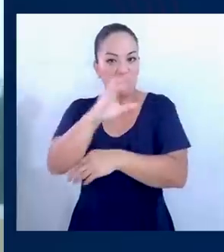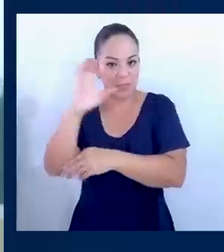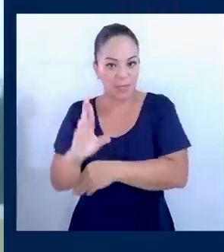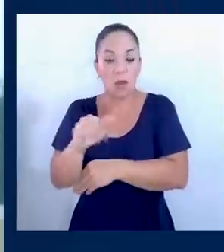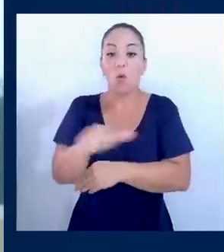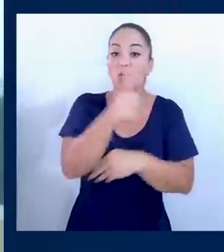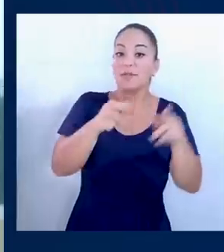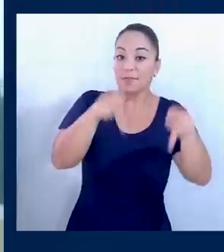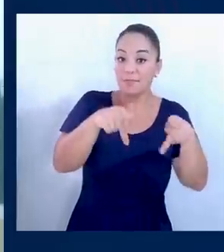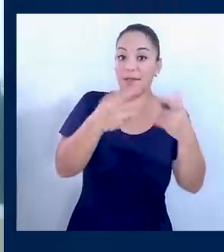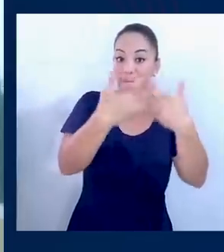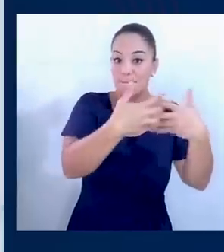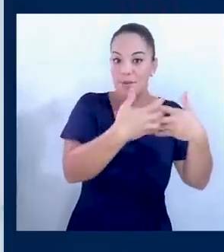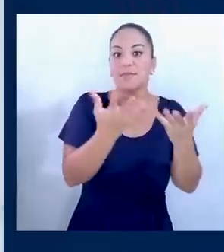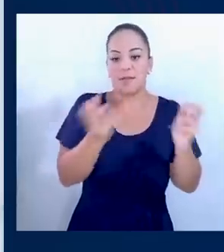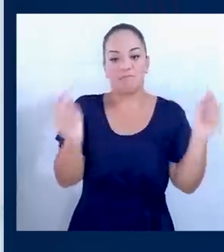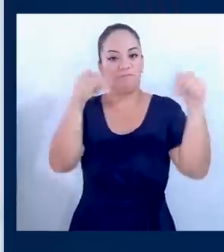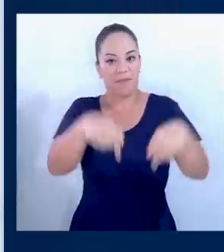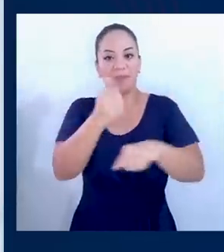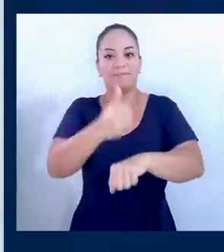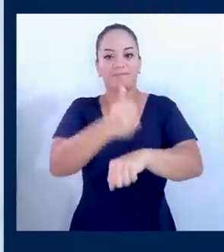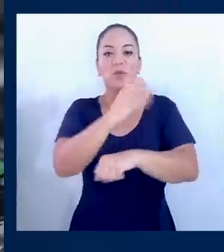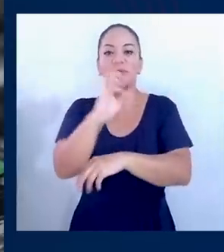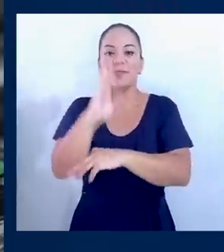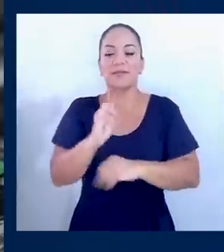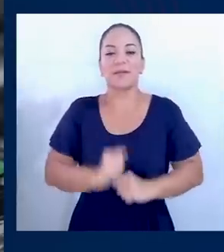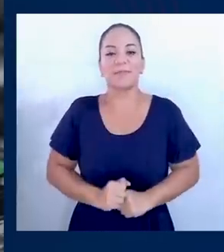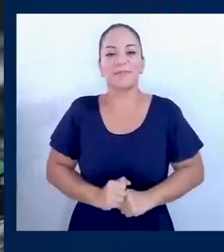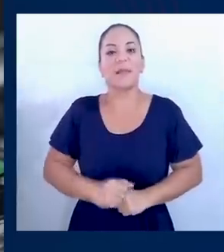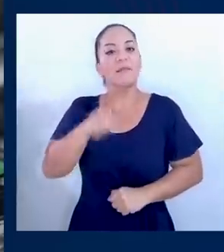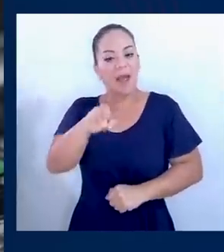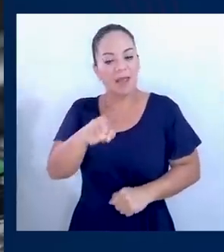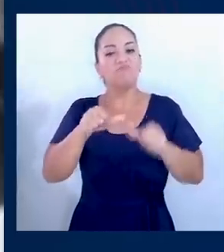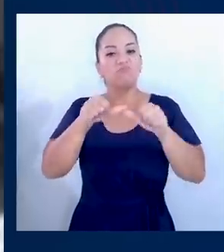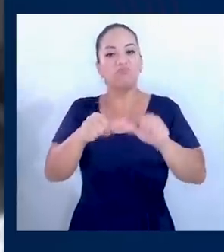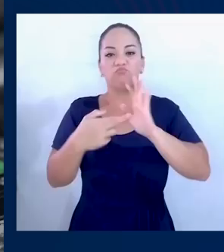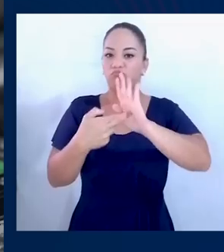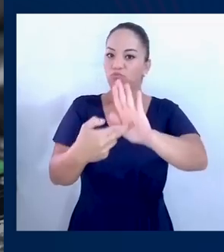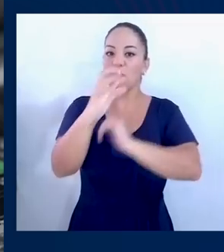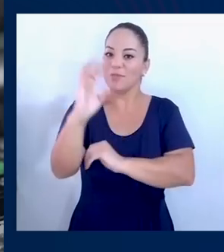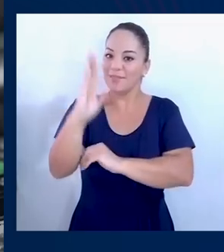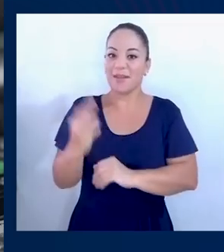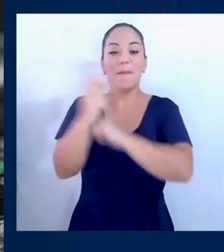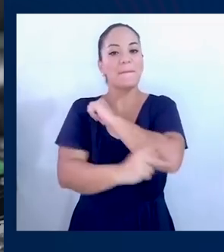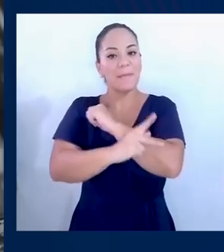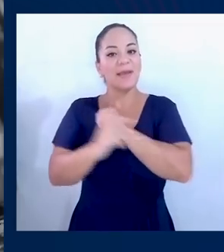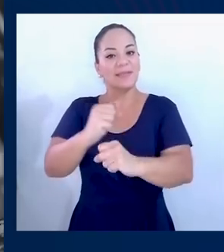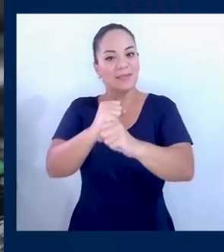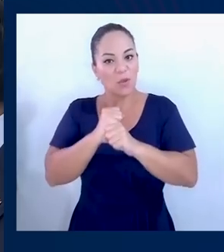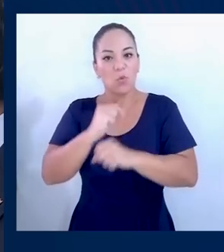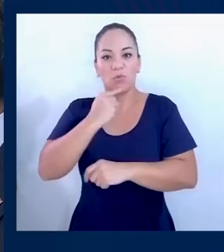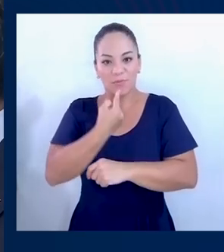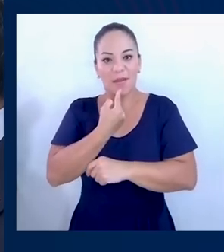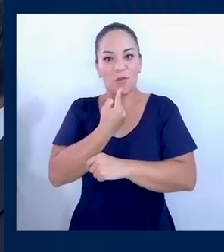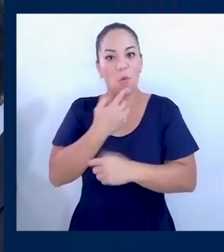tienen interés en establecerse en nuestro país. Con esto, seguiremos proyectando Costa Rica como un país serio, seguro y confiable